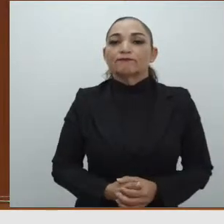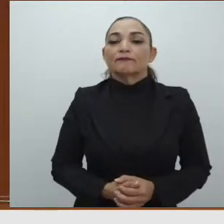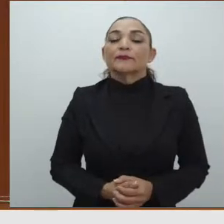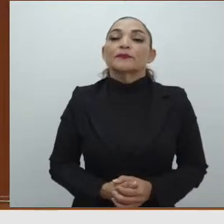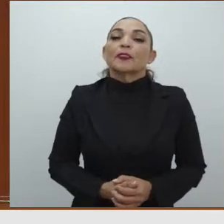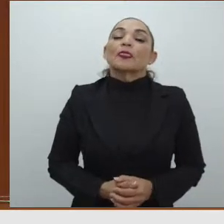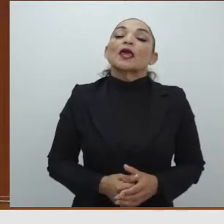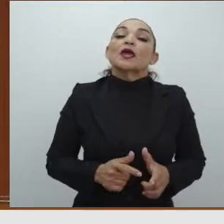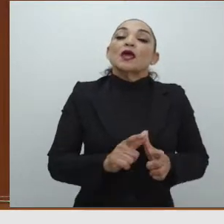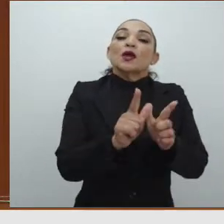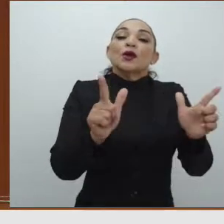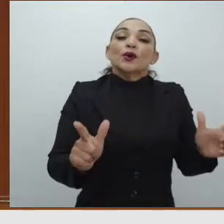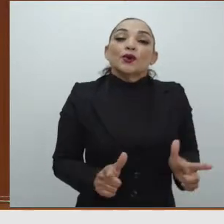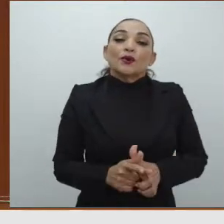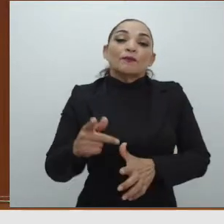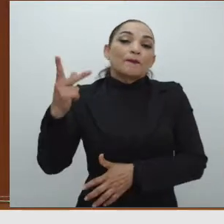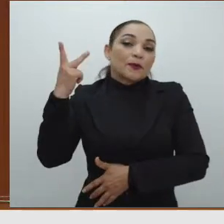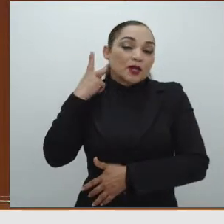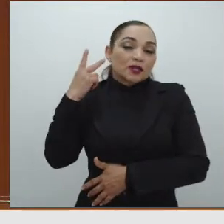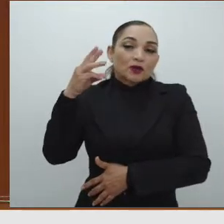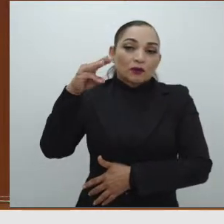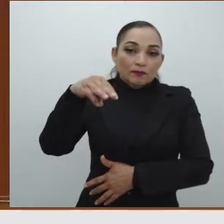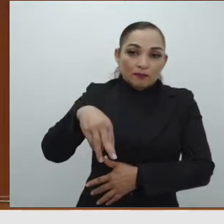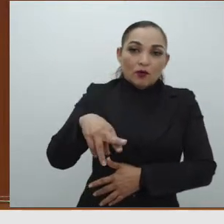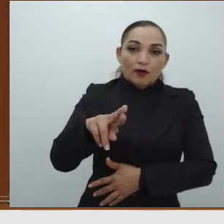En el Grupo Parlamentario de Morena,